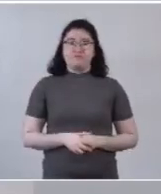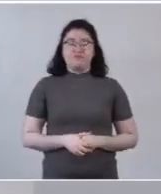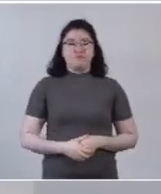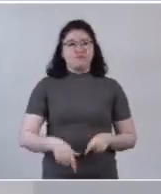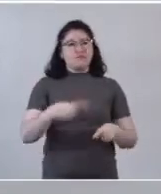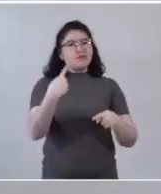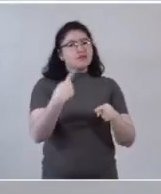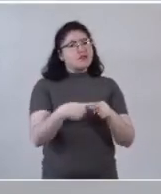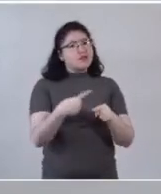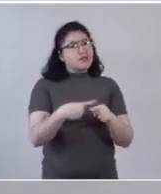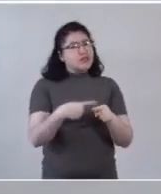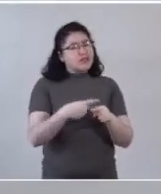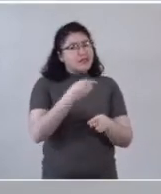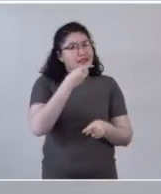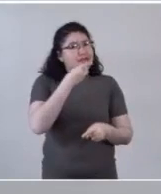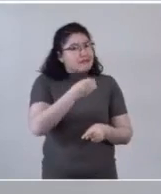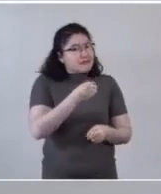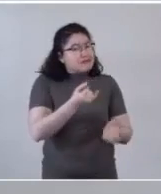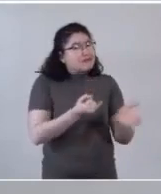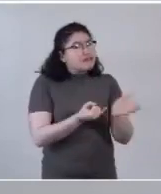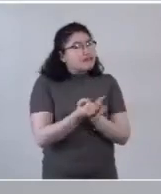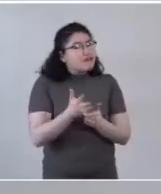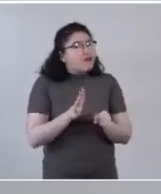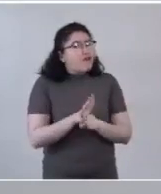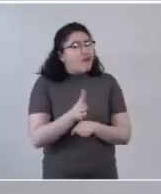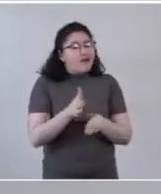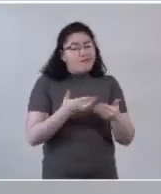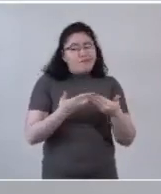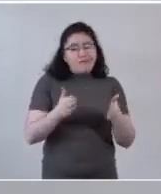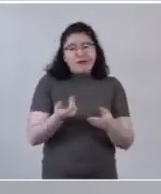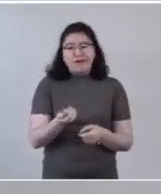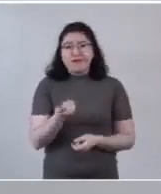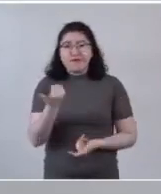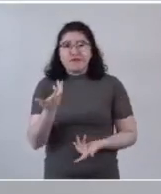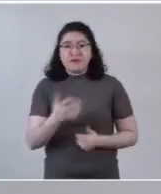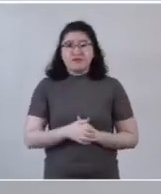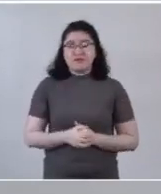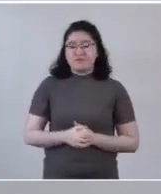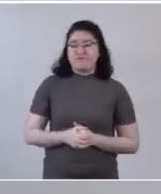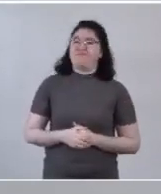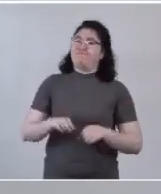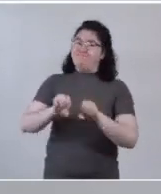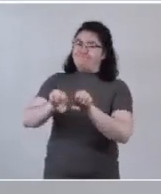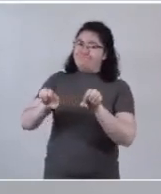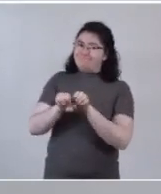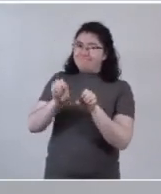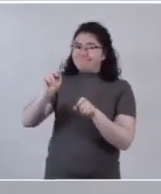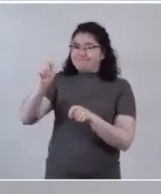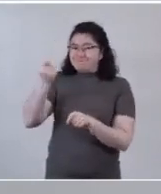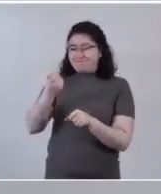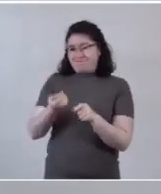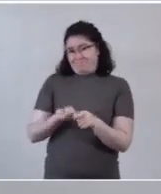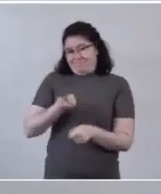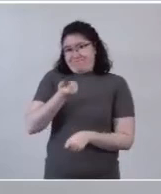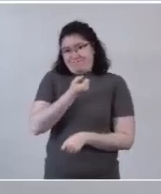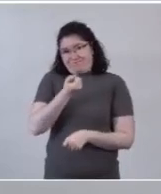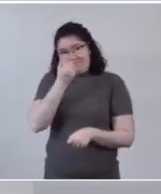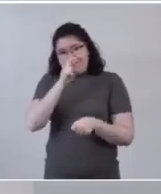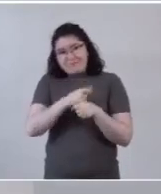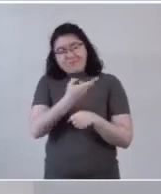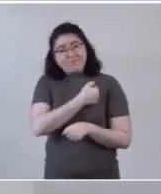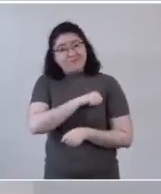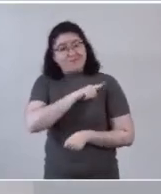se abre primero y qué no? Es un equipo técnico que está definido por Secretaría de Salud en primer lugar, dado que el tema de salud